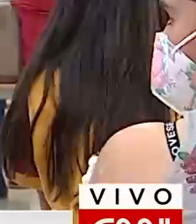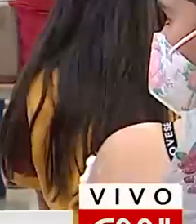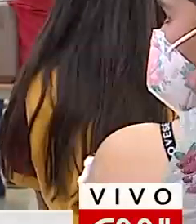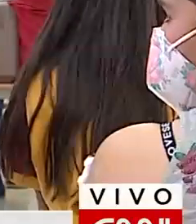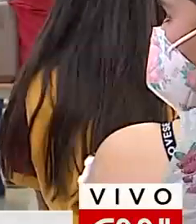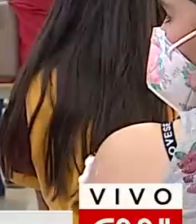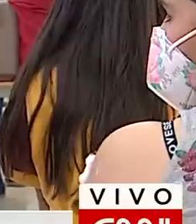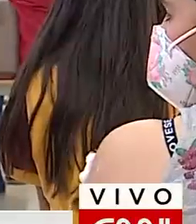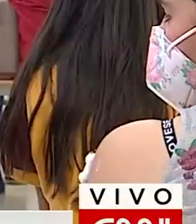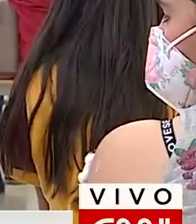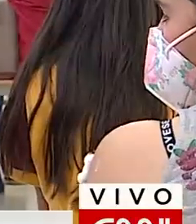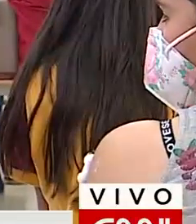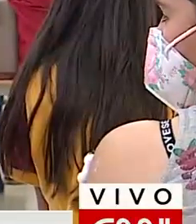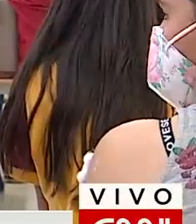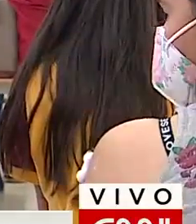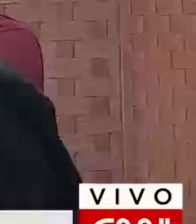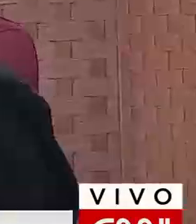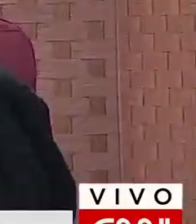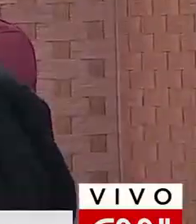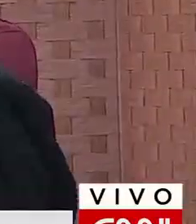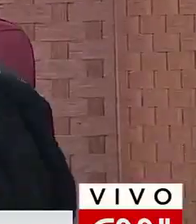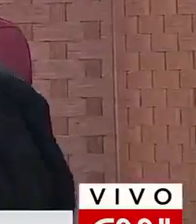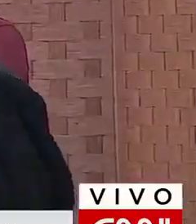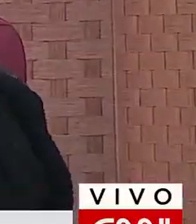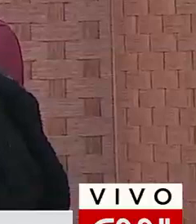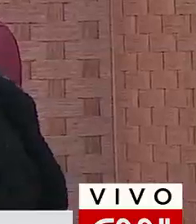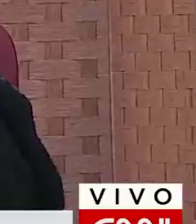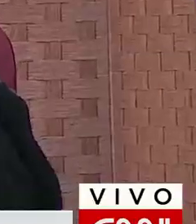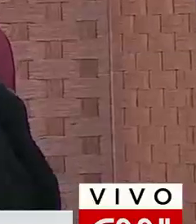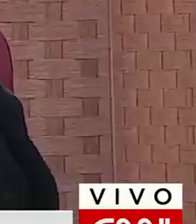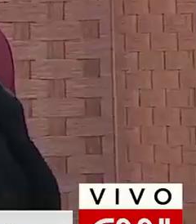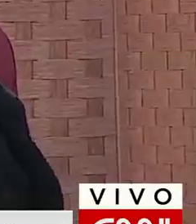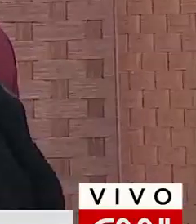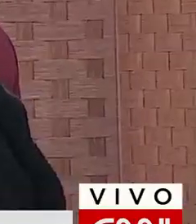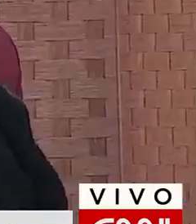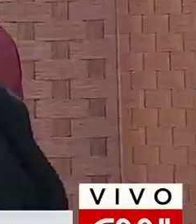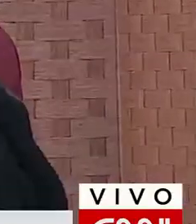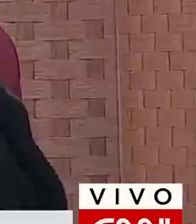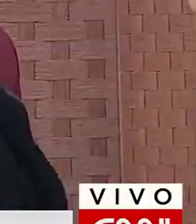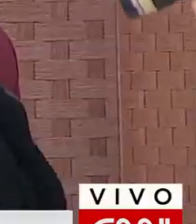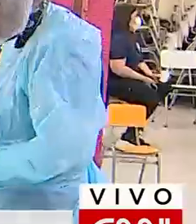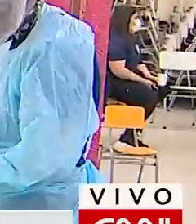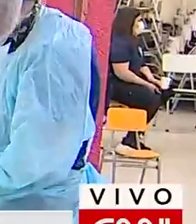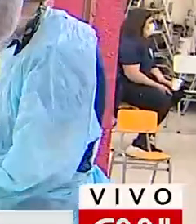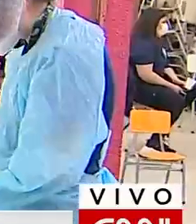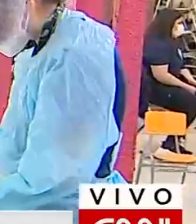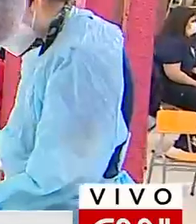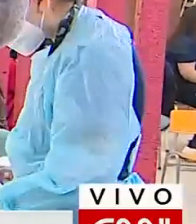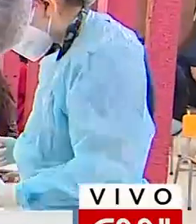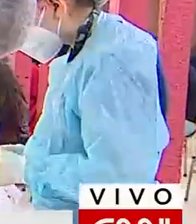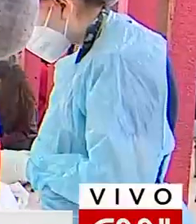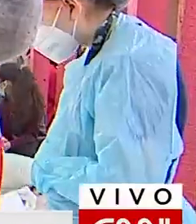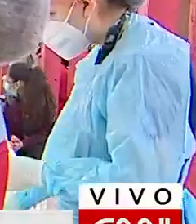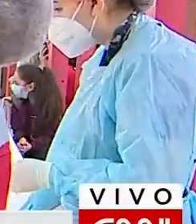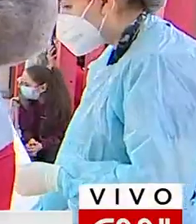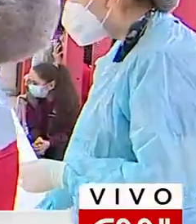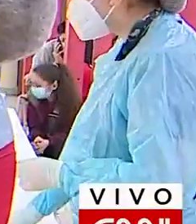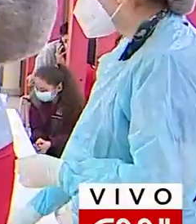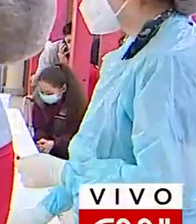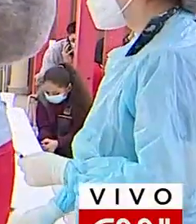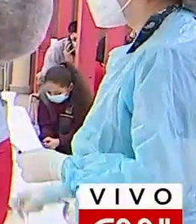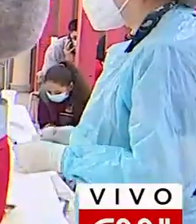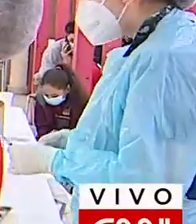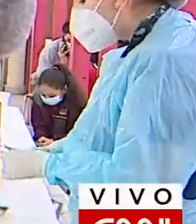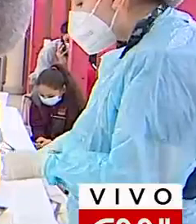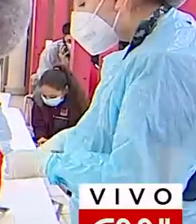el ISP para el uso de vacunas Sinovac contra el COVID-19 en los niños menores de 6 años,